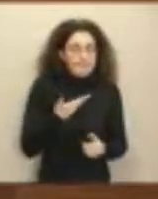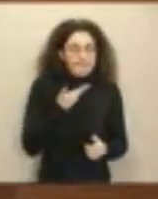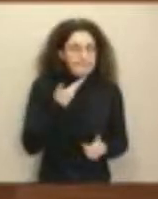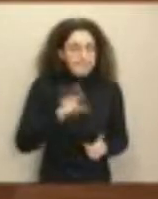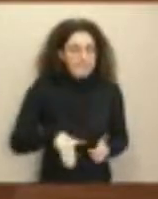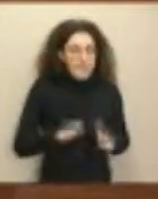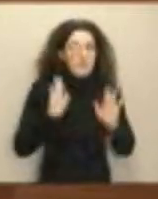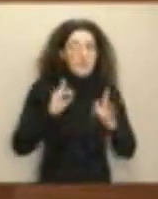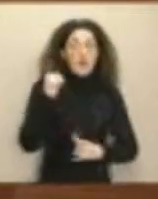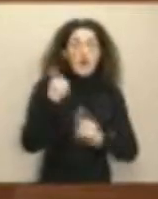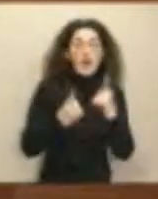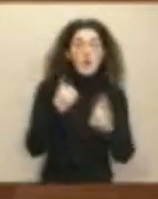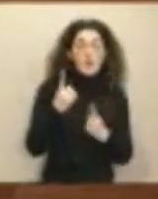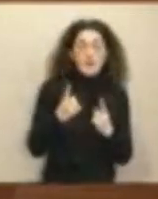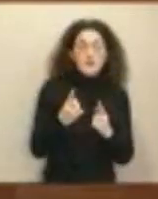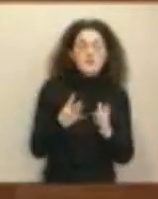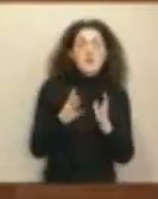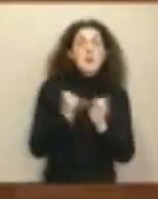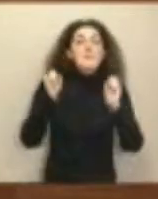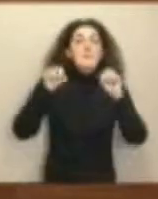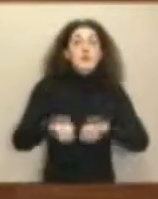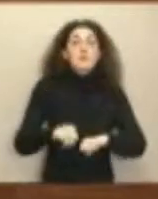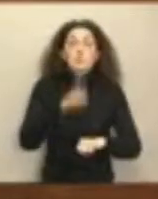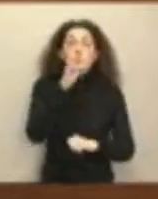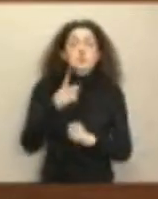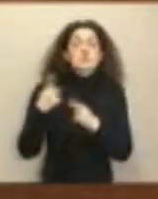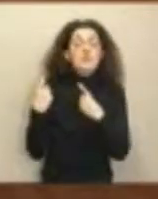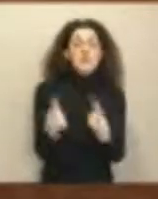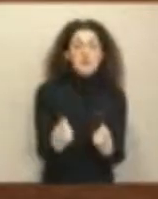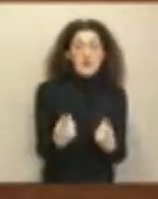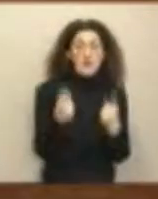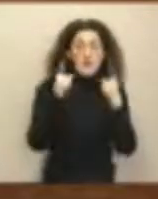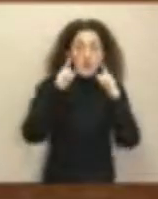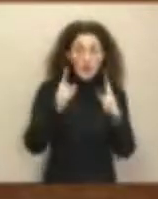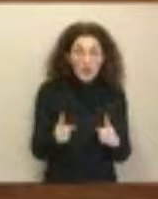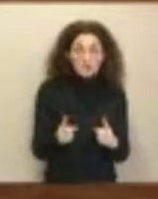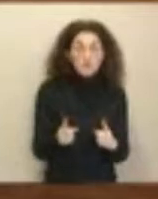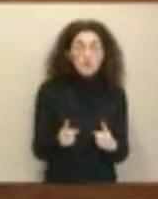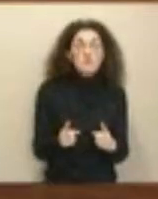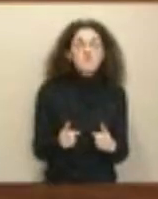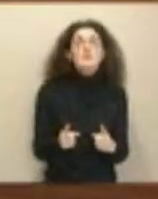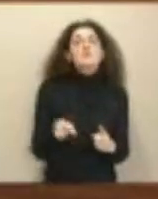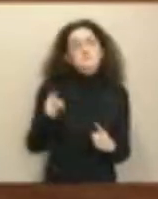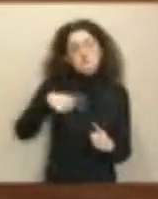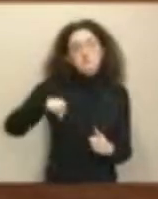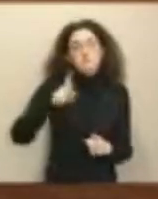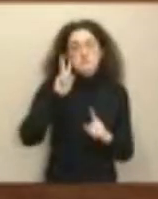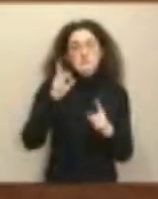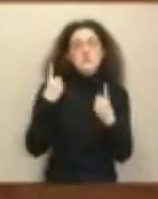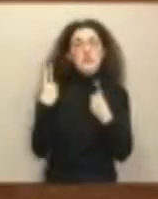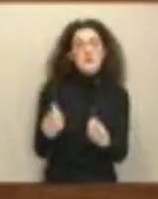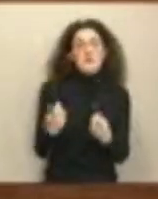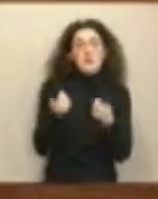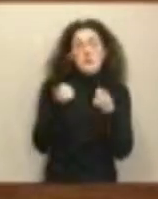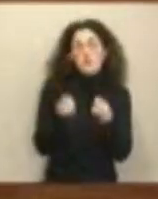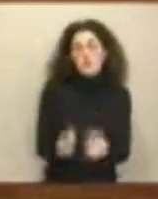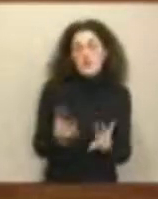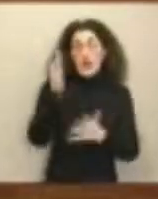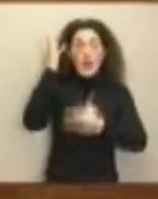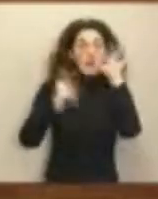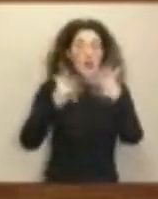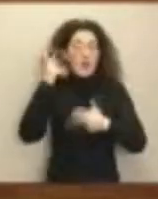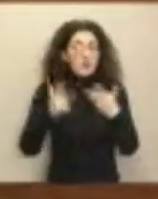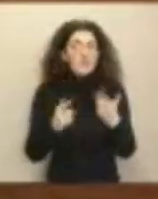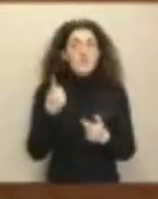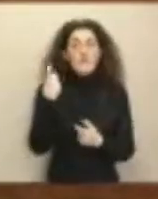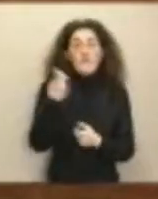Pero a veces se va al pacto por necesidad y en este caso estamos en una necesidad numérica o aritmética de